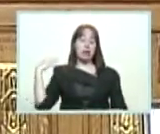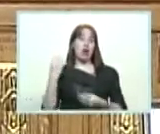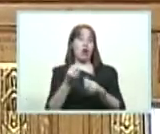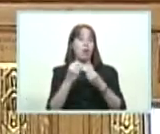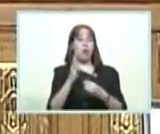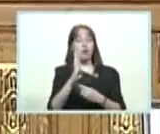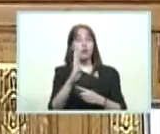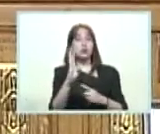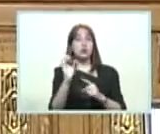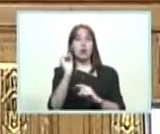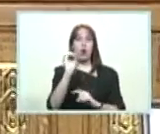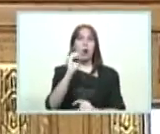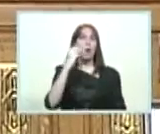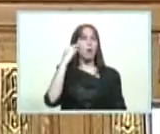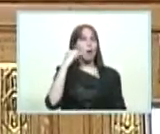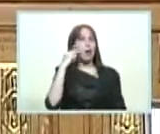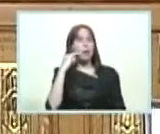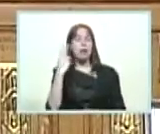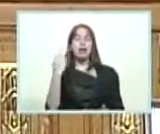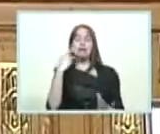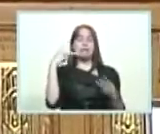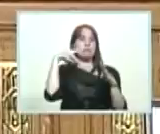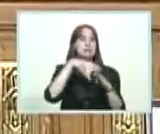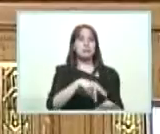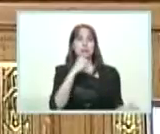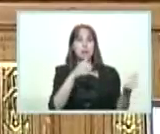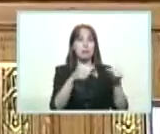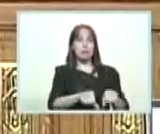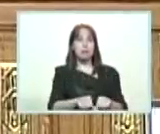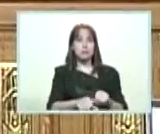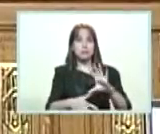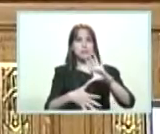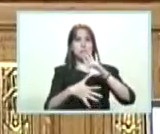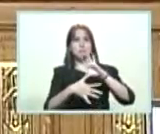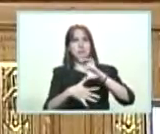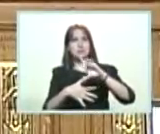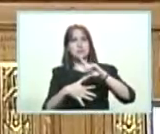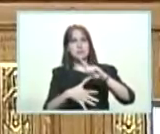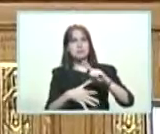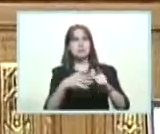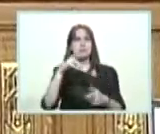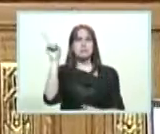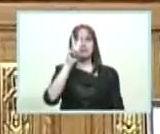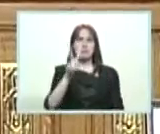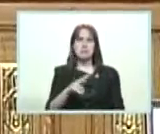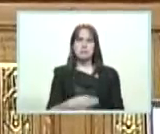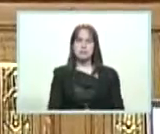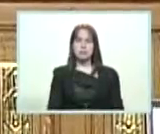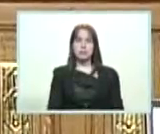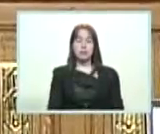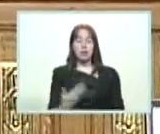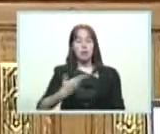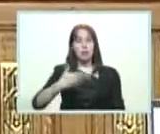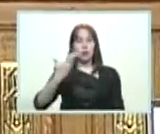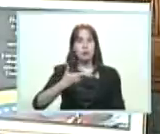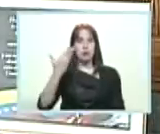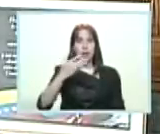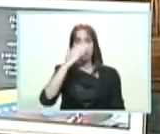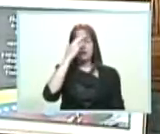y Obama por su fracaso con Venezuela y América Latina. Es muy importante que